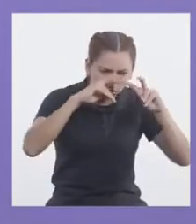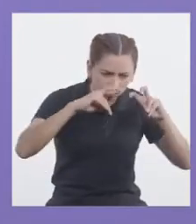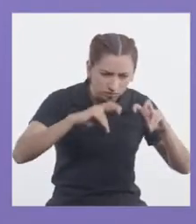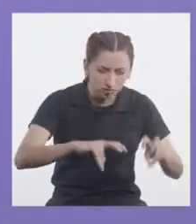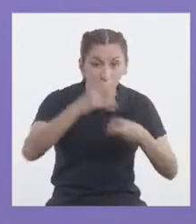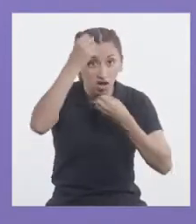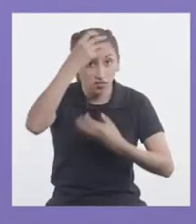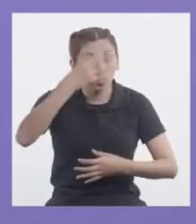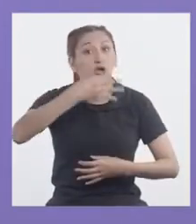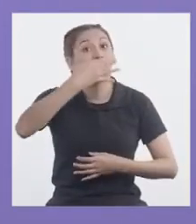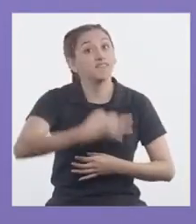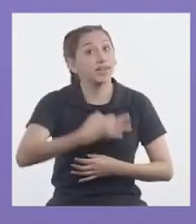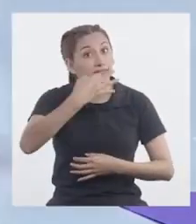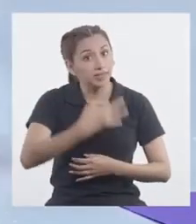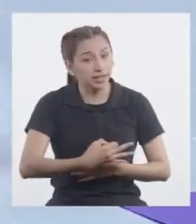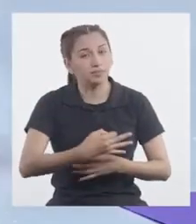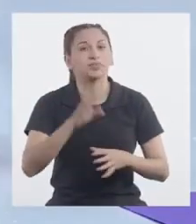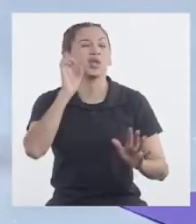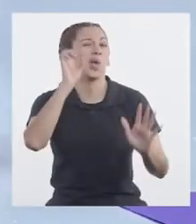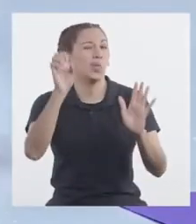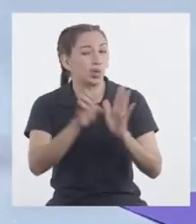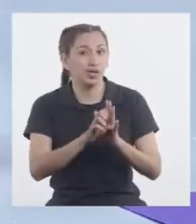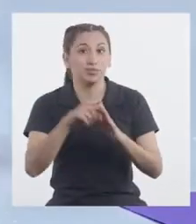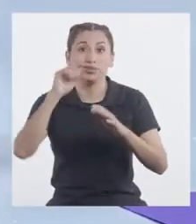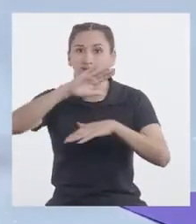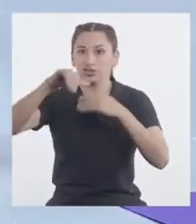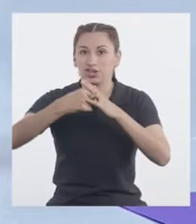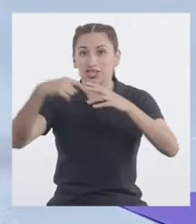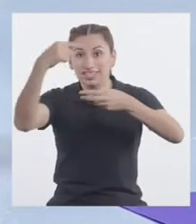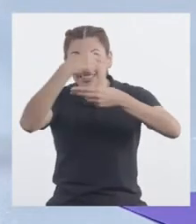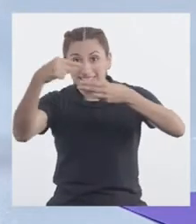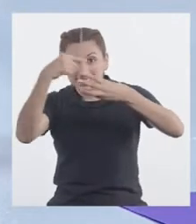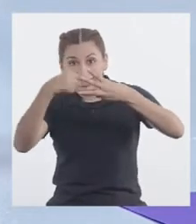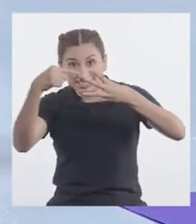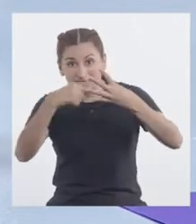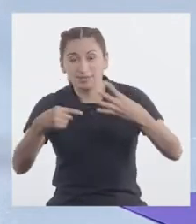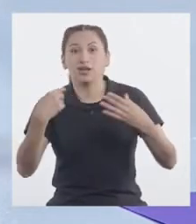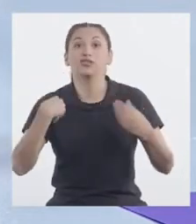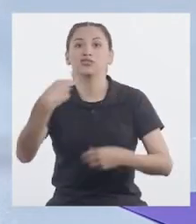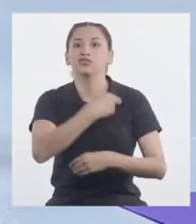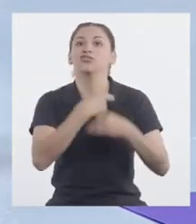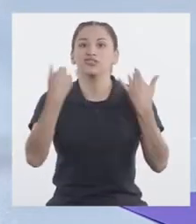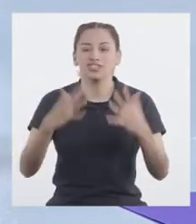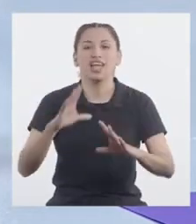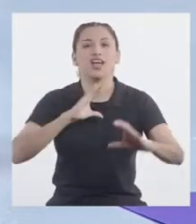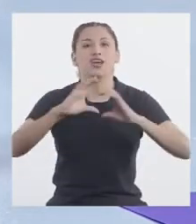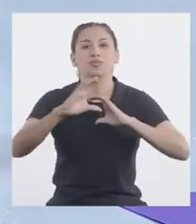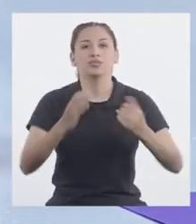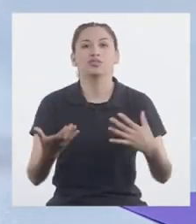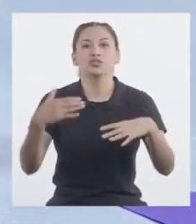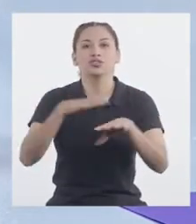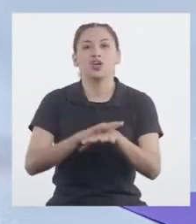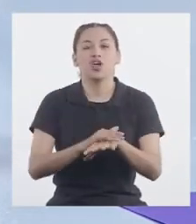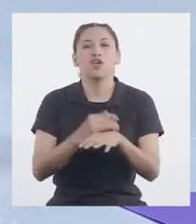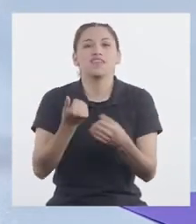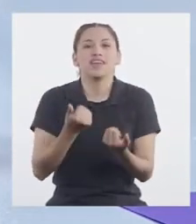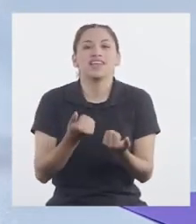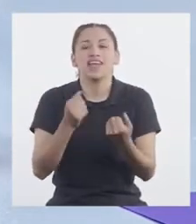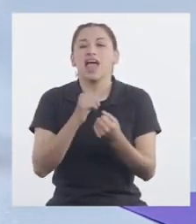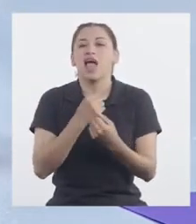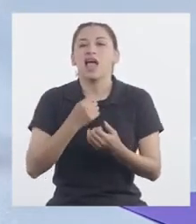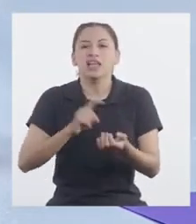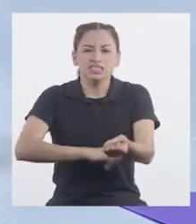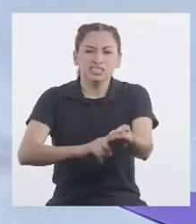e infórmense con la verdad. Por ejemplo, durante todos estos días, nosotros hemos hablado sobre la anemia y